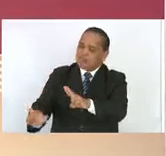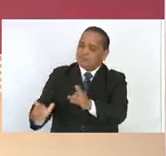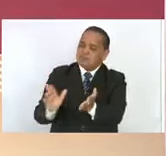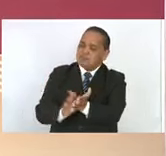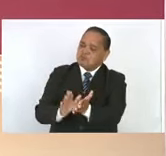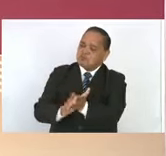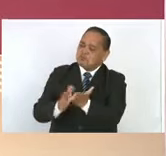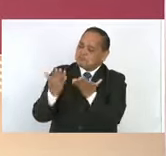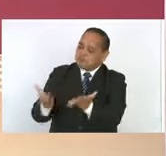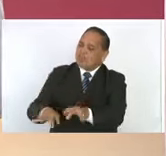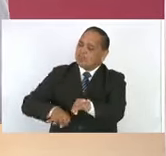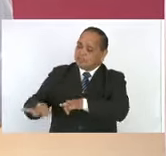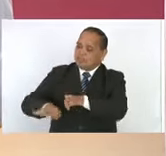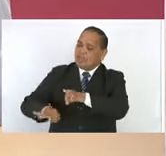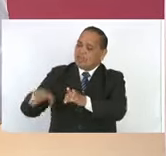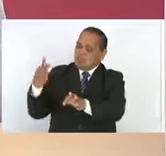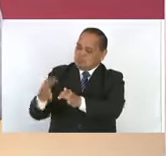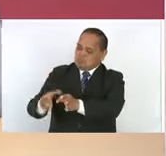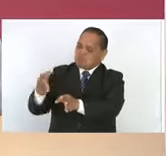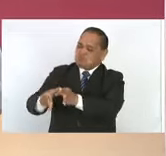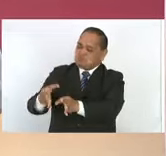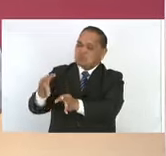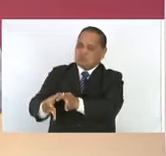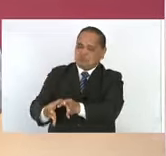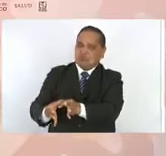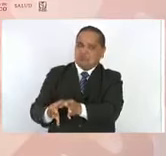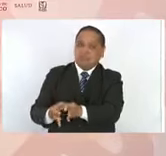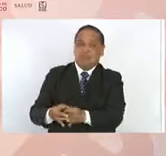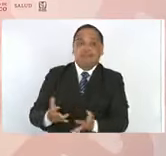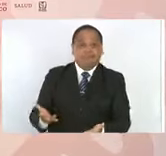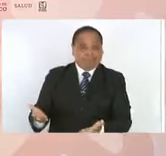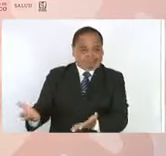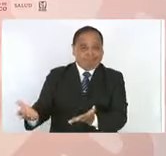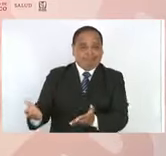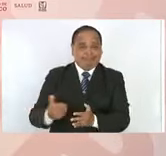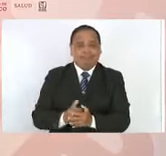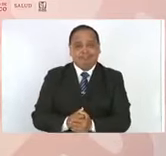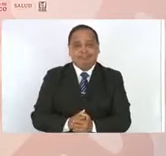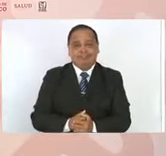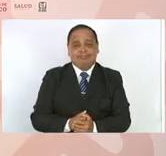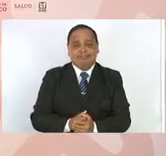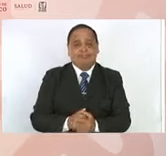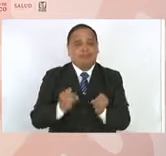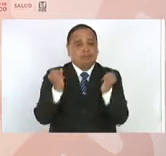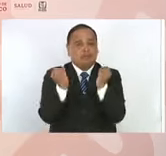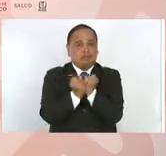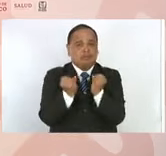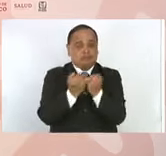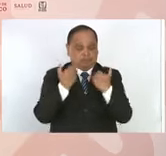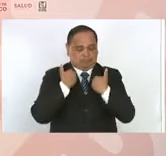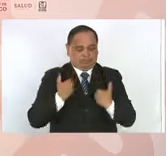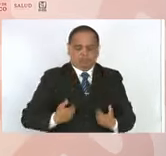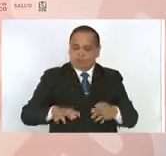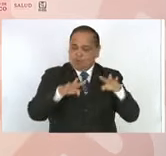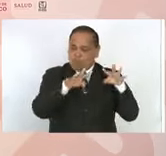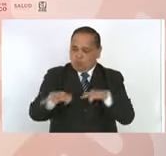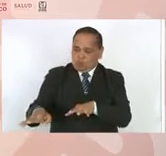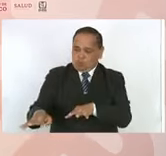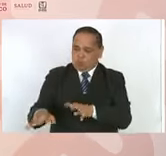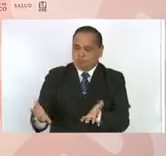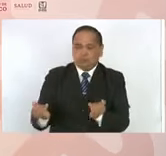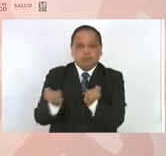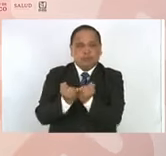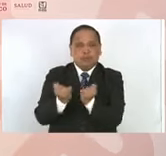la loable labor que han realizado en estos meses. Es digna de admiración su disposición de acudir